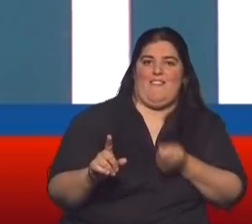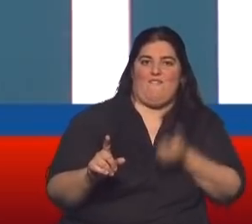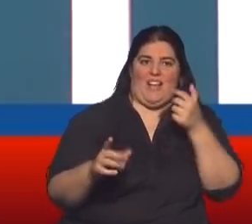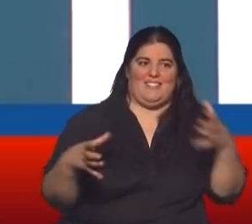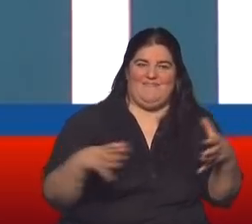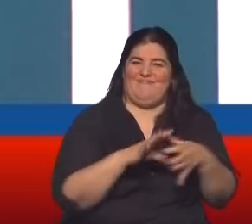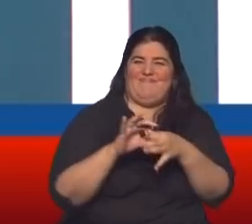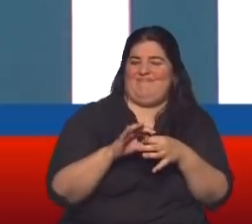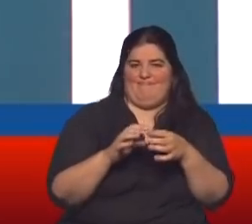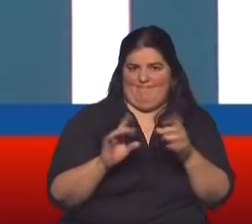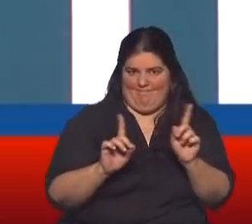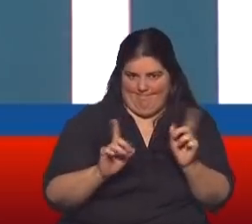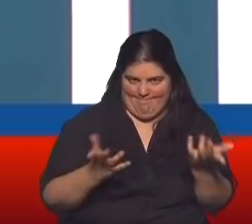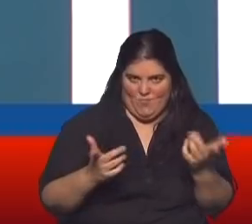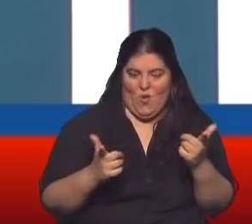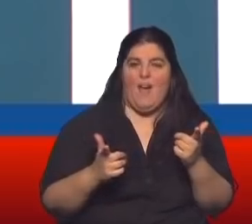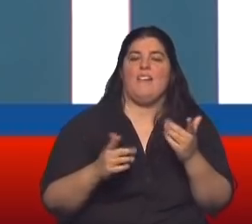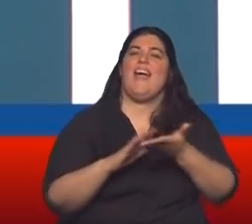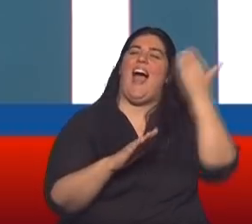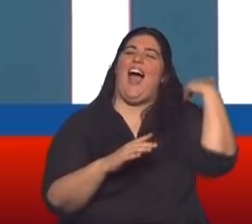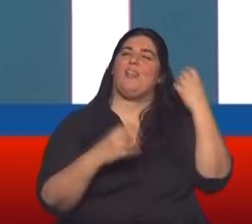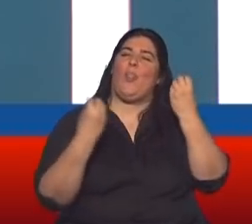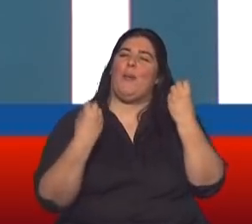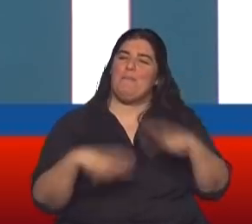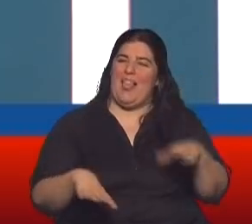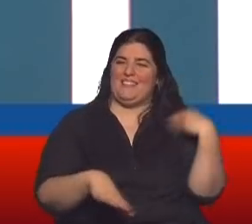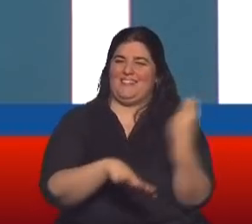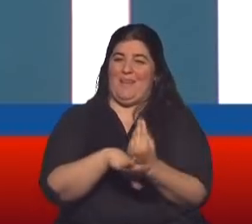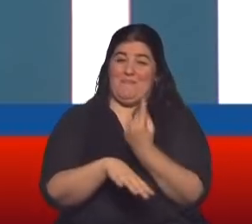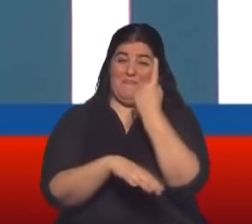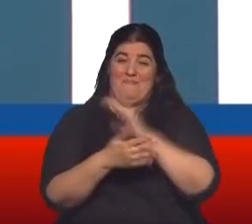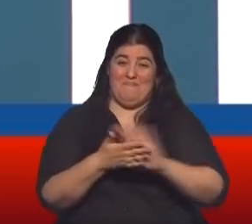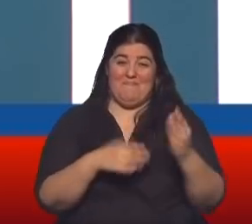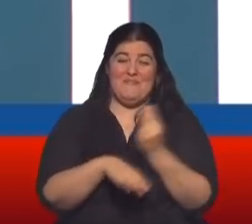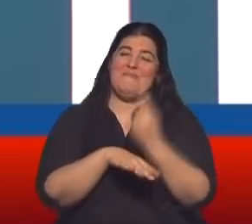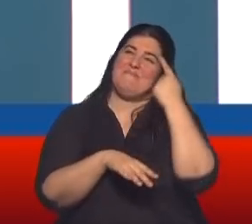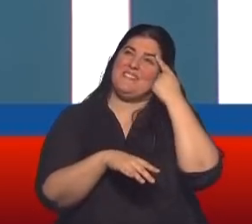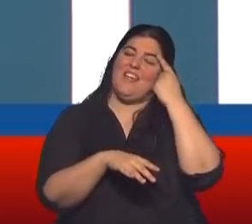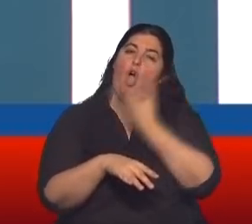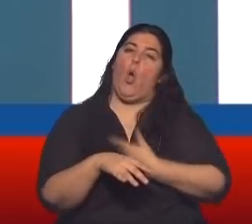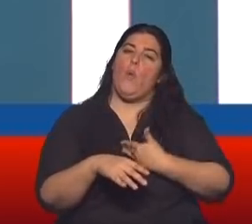se especulaba de movida cuando empezó a gobernar y en cuanto a las condiciones de gobernabilidad que tenía.